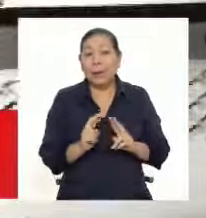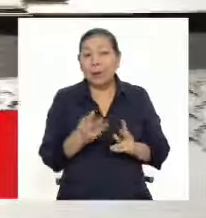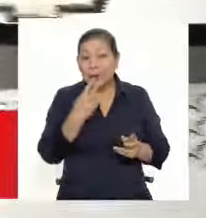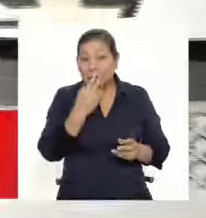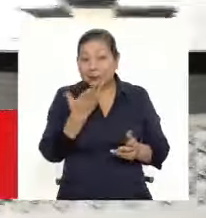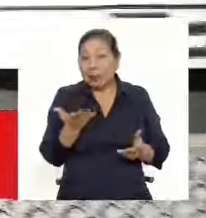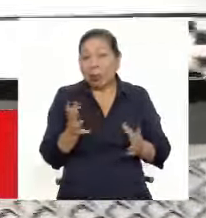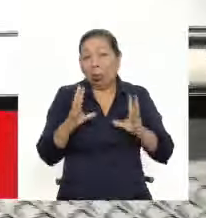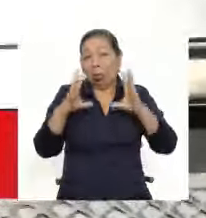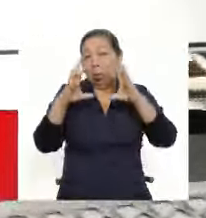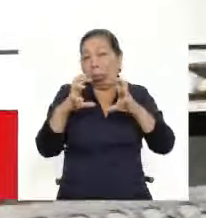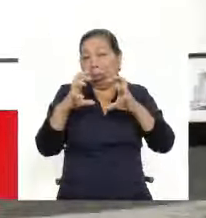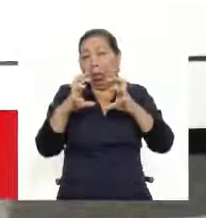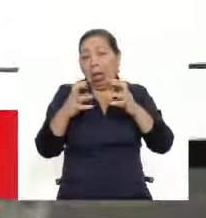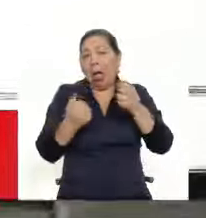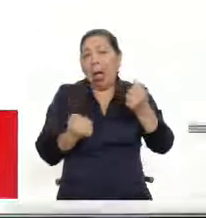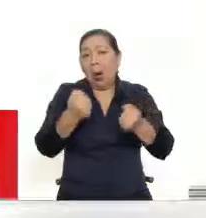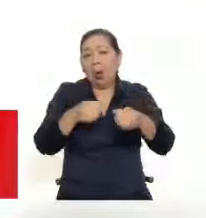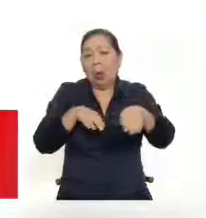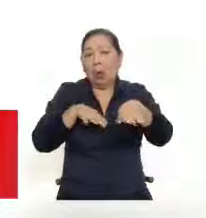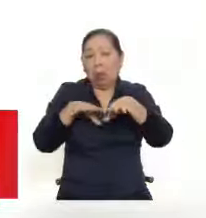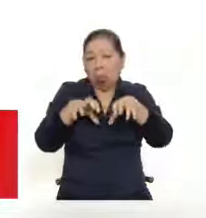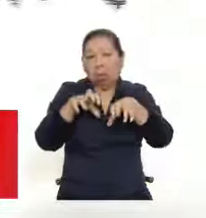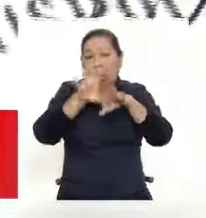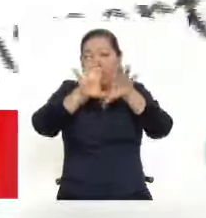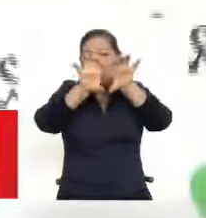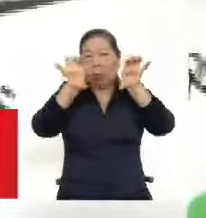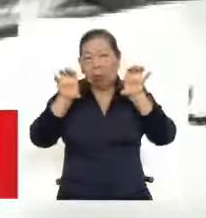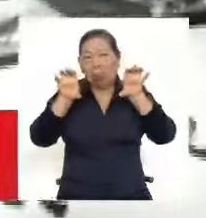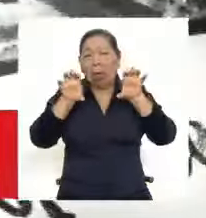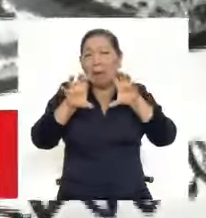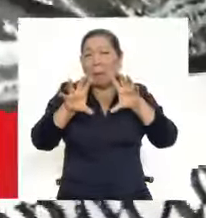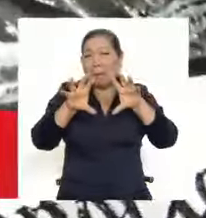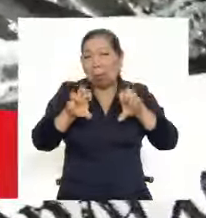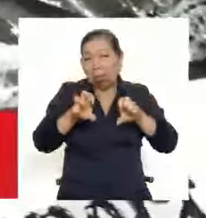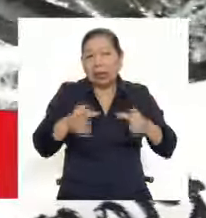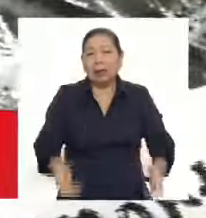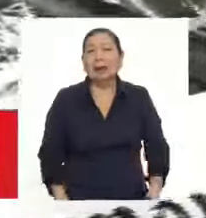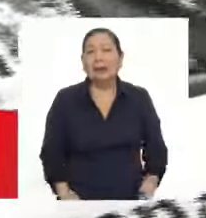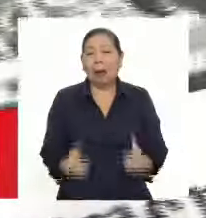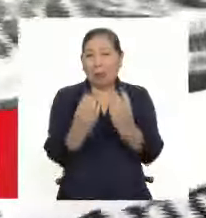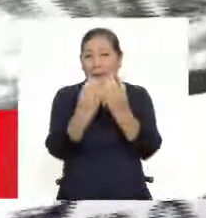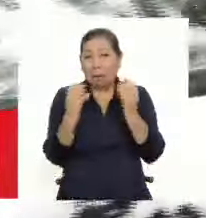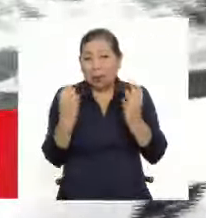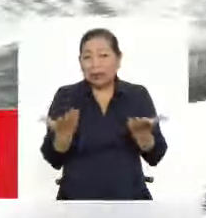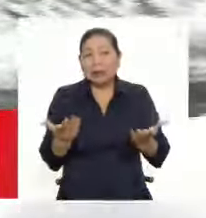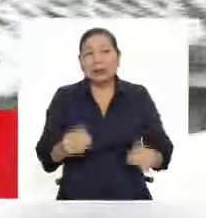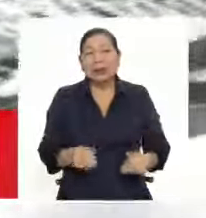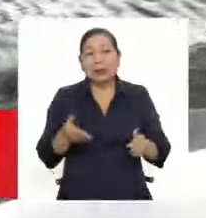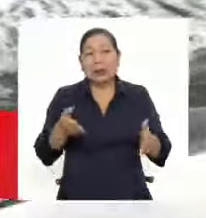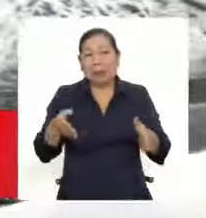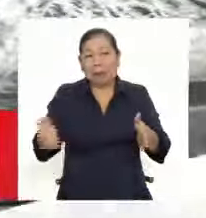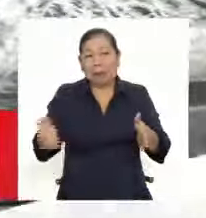así, completamente destrozado su parabrisas, incluso también una de las puertas laterales del conductor.